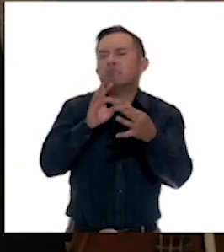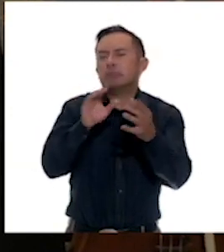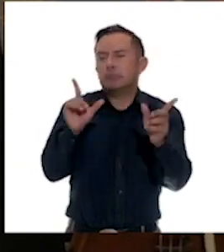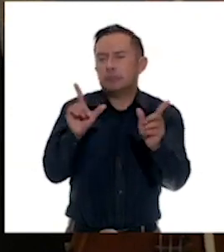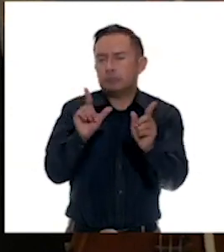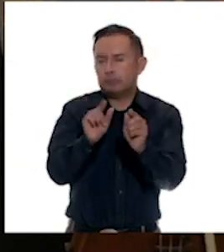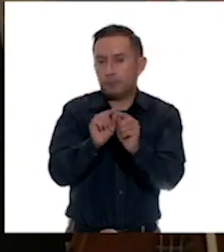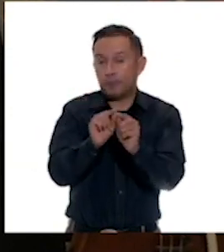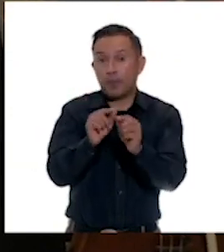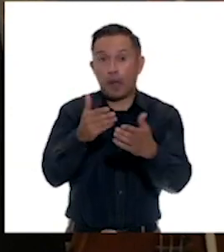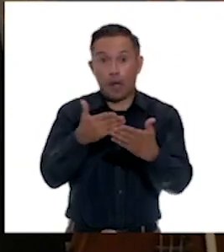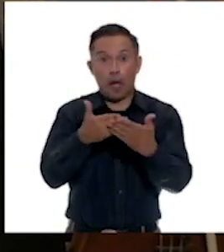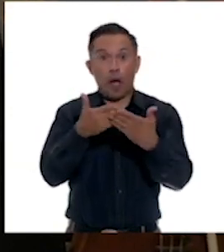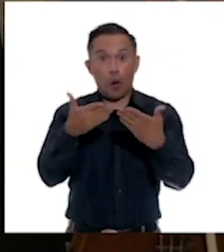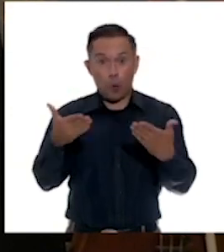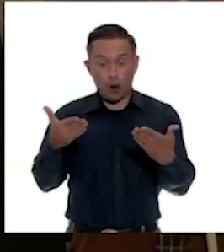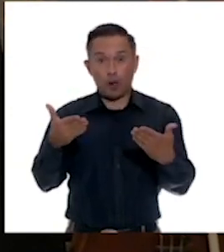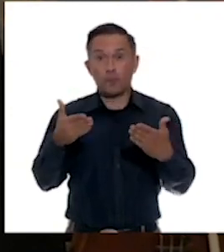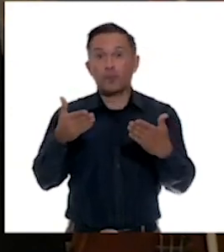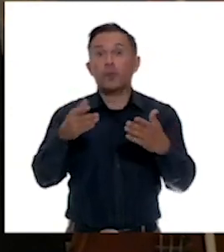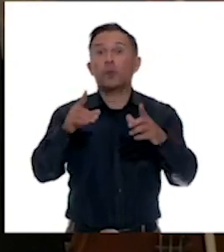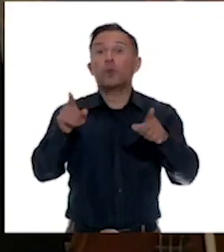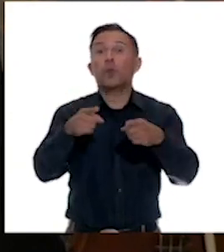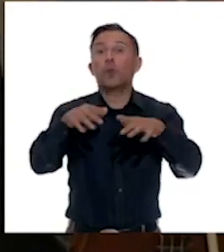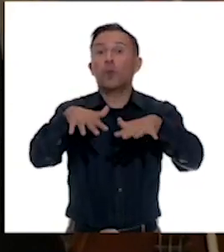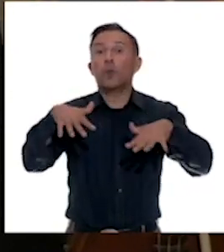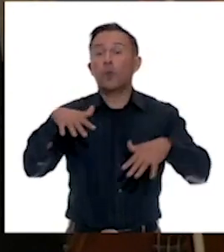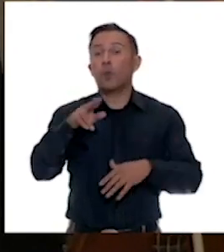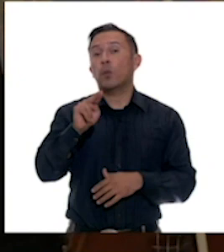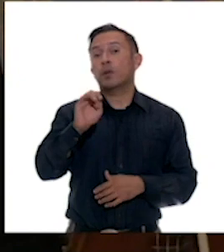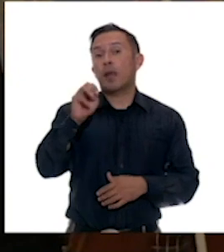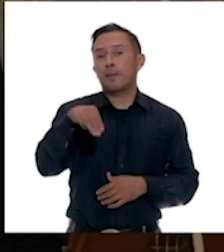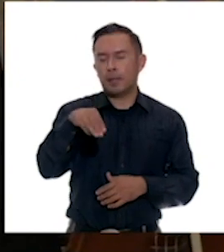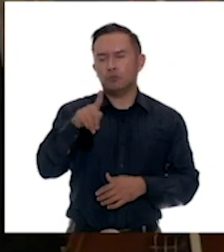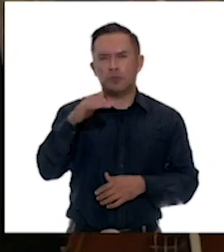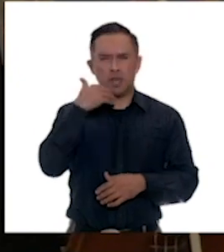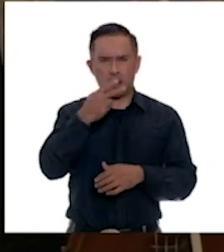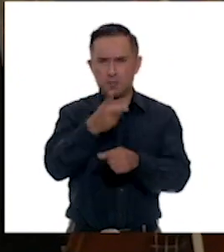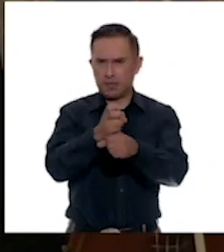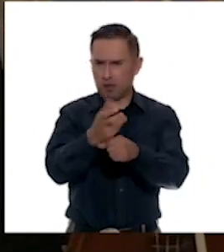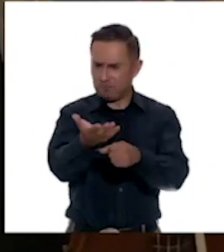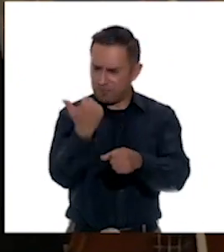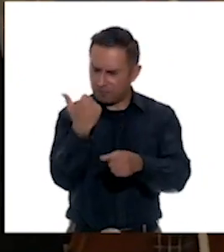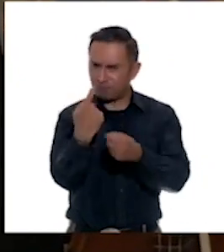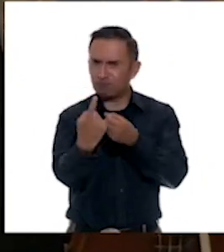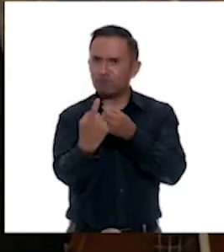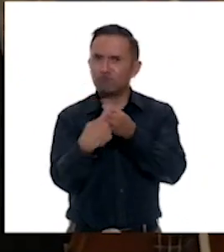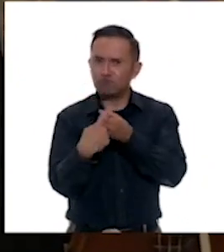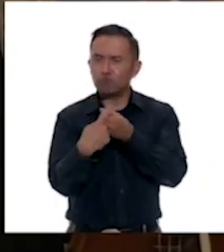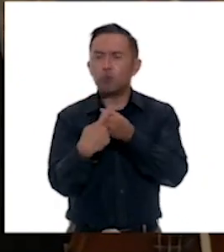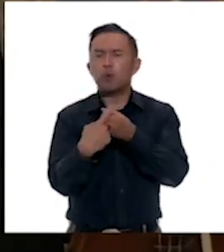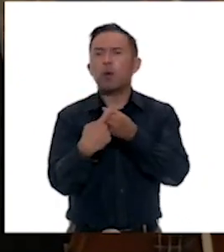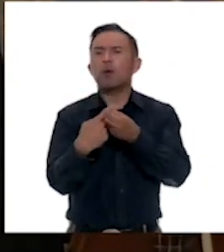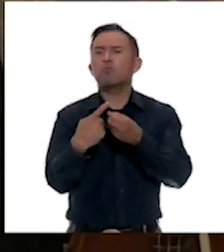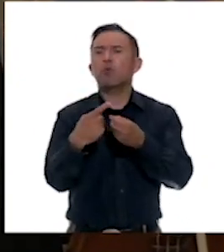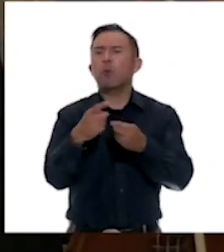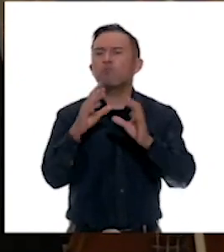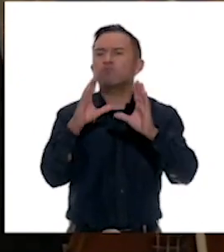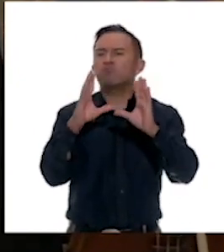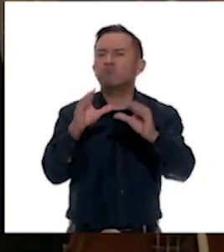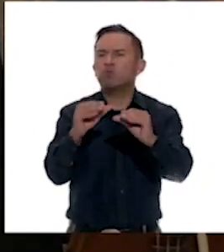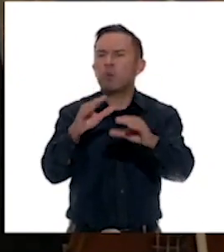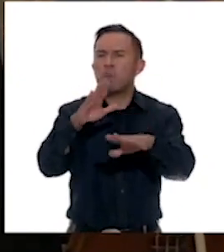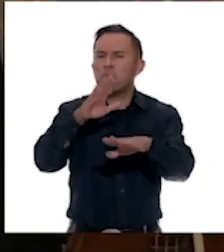formar parte de la UNED Michoacán, en donde podrás complementar tu educación de una